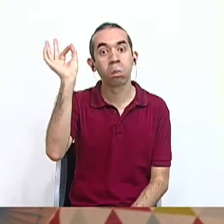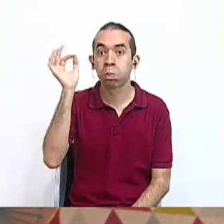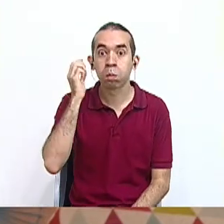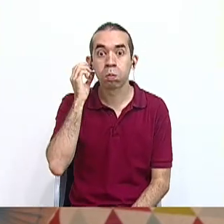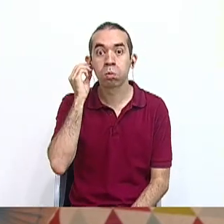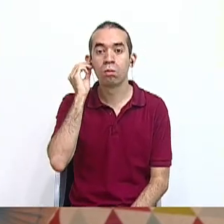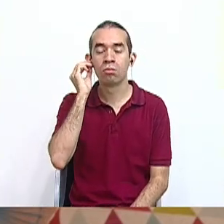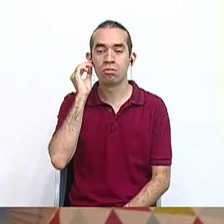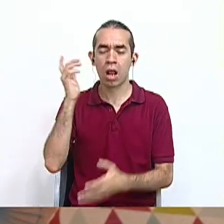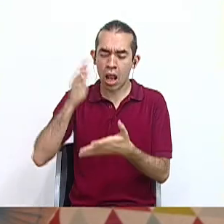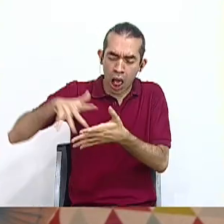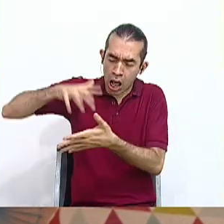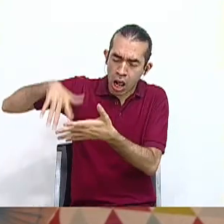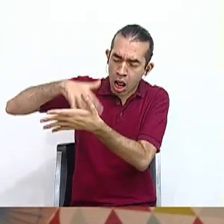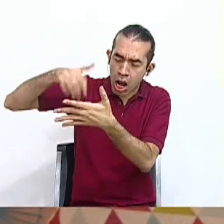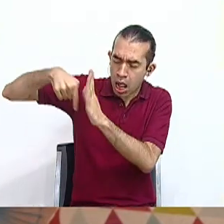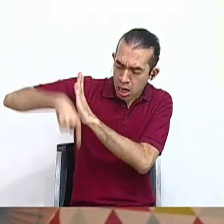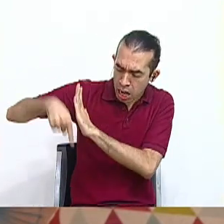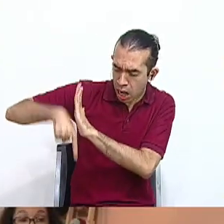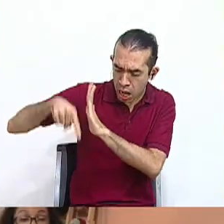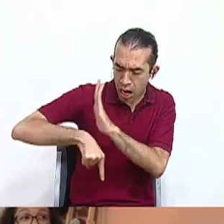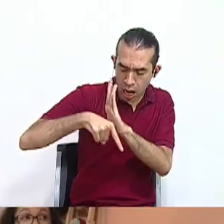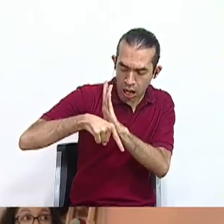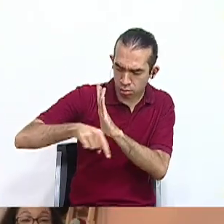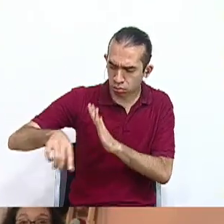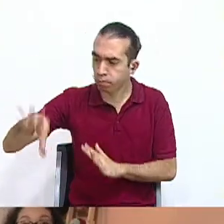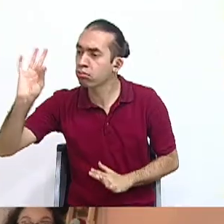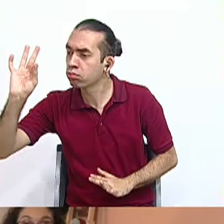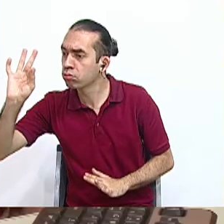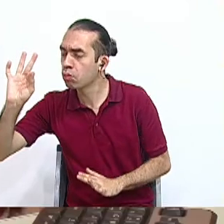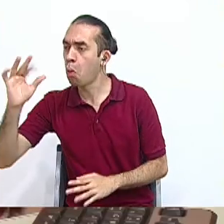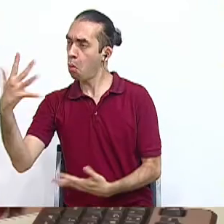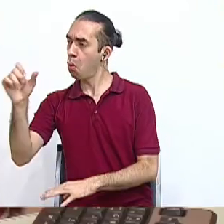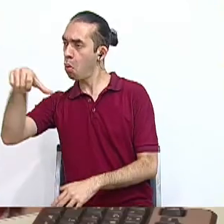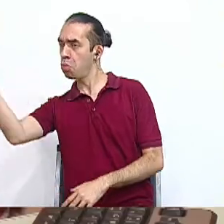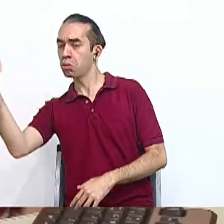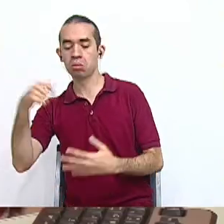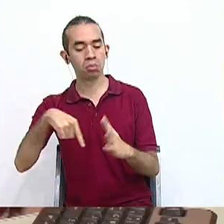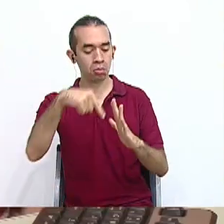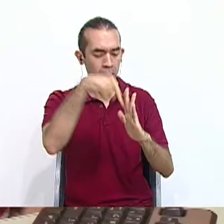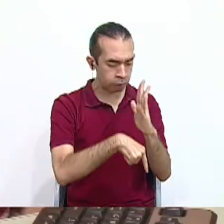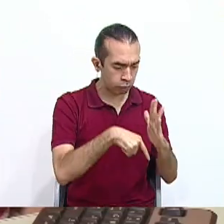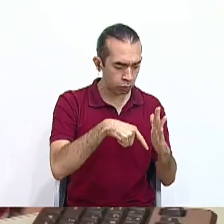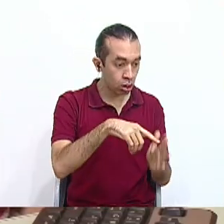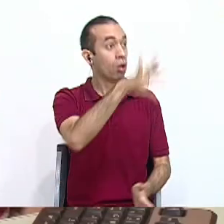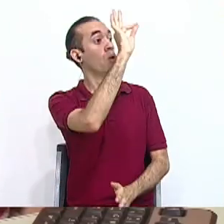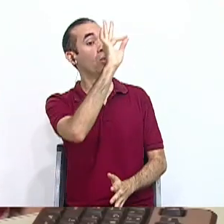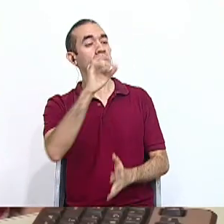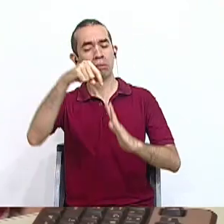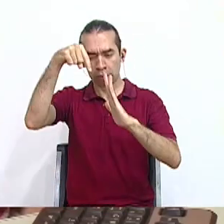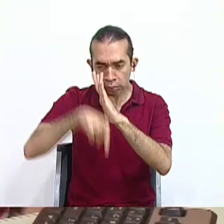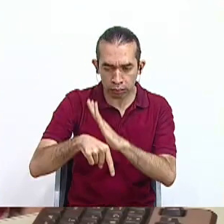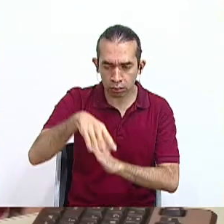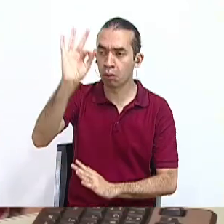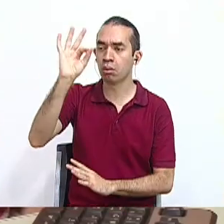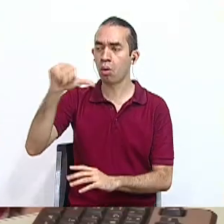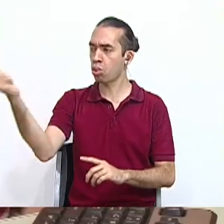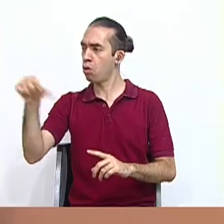estudiado tanto que para resolverlo se han descubierto muchísimas otras cosas en el camino. Eso es una buena